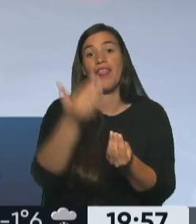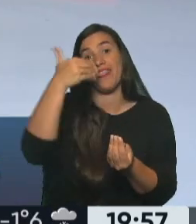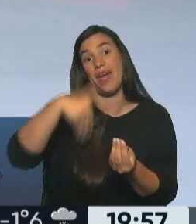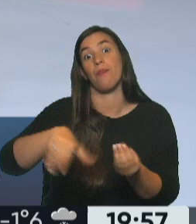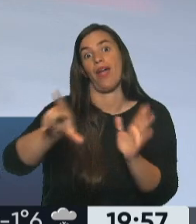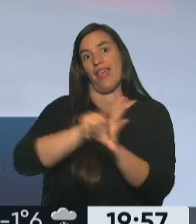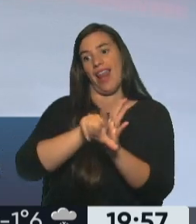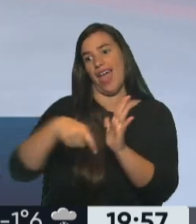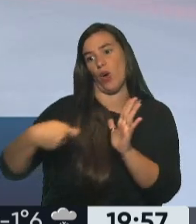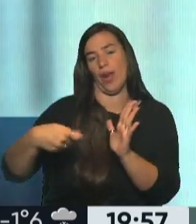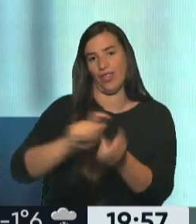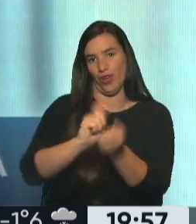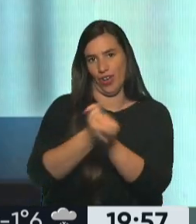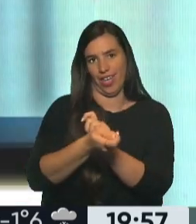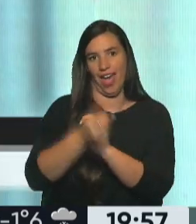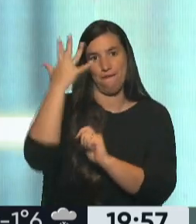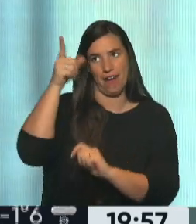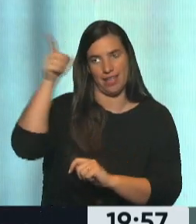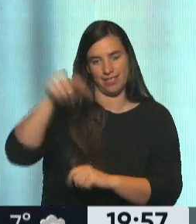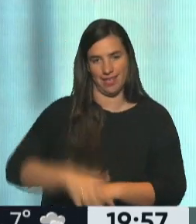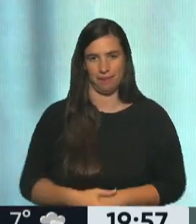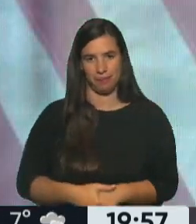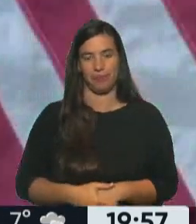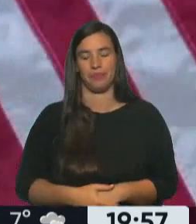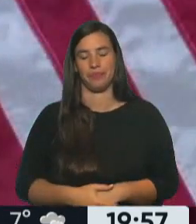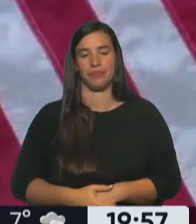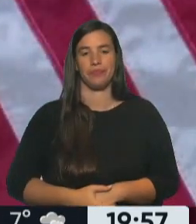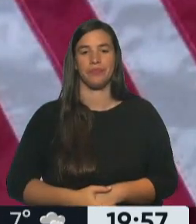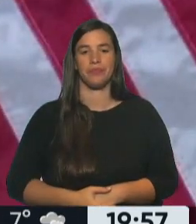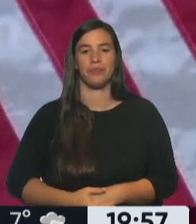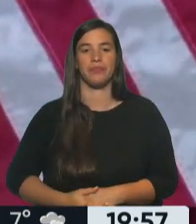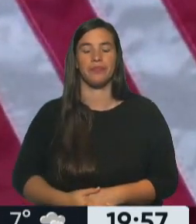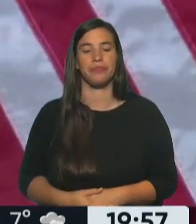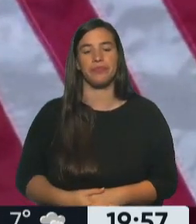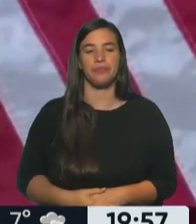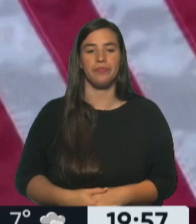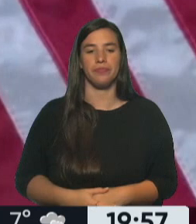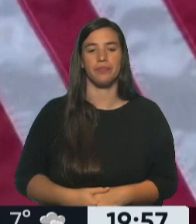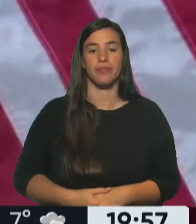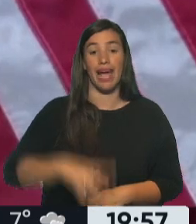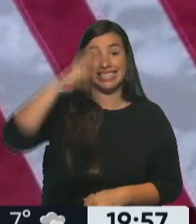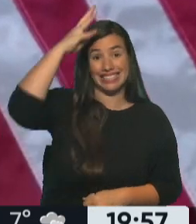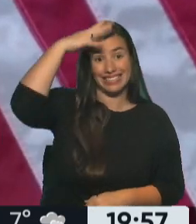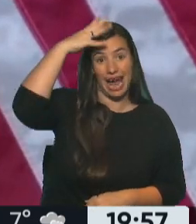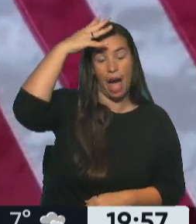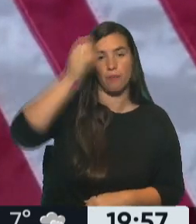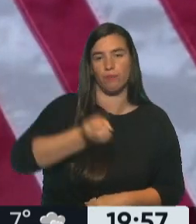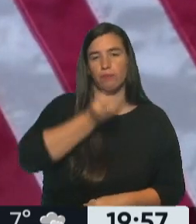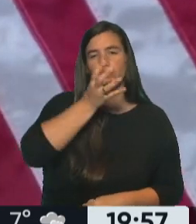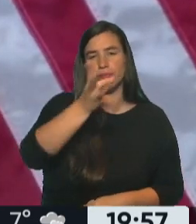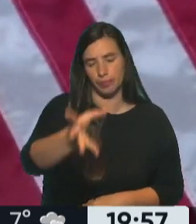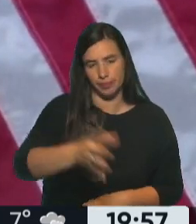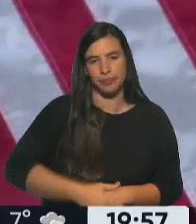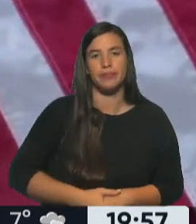jubilatoria en Francia. Gracias, Leti. Por favor. Síntesis internacional. Declaró Trump, el ex primer mandatario de los